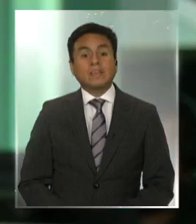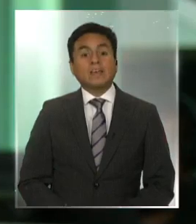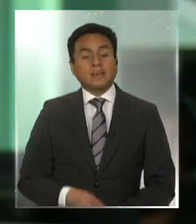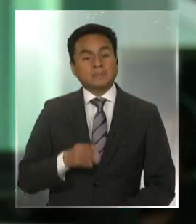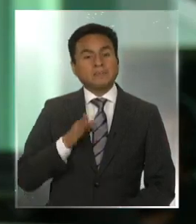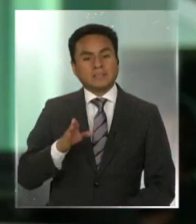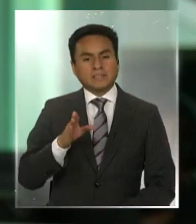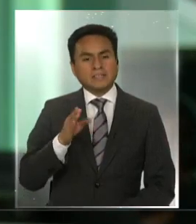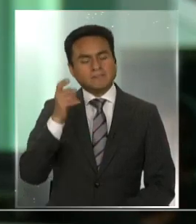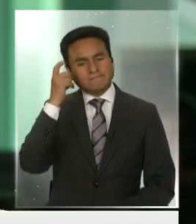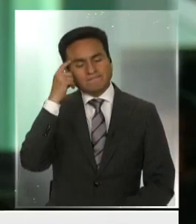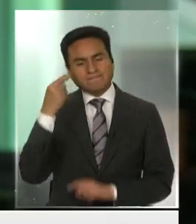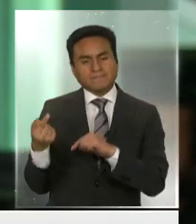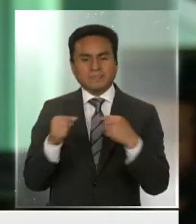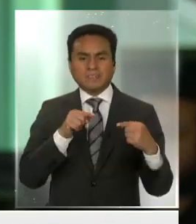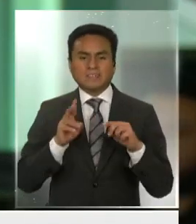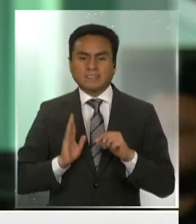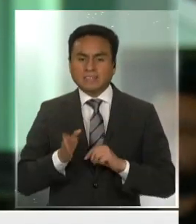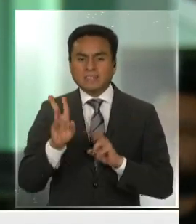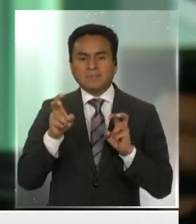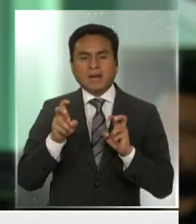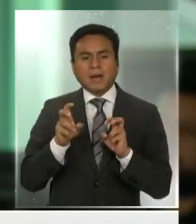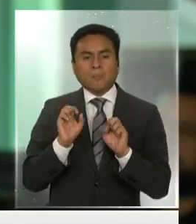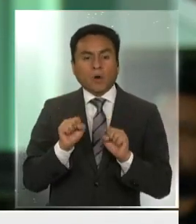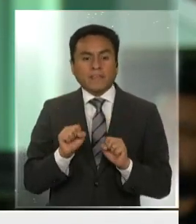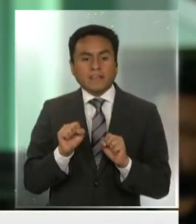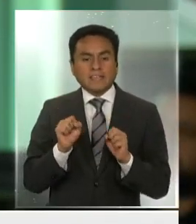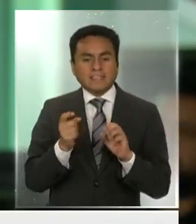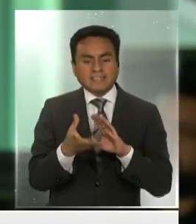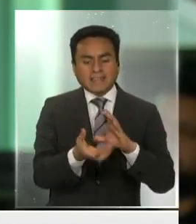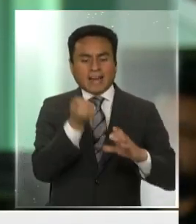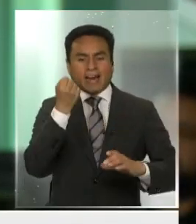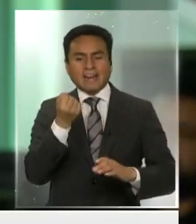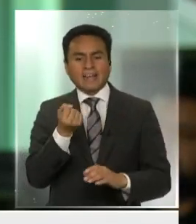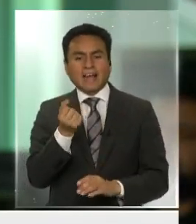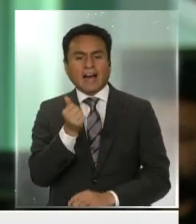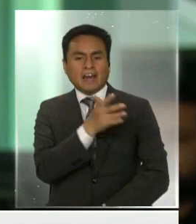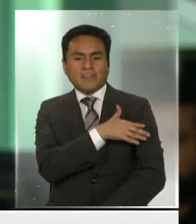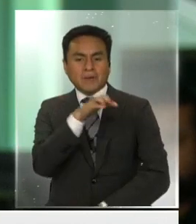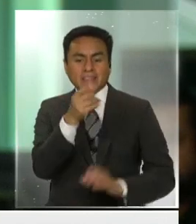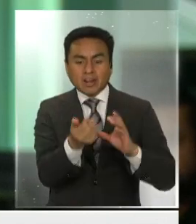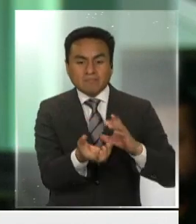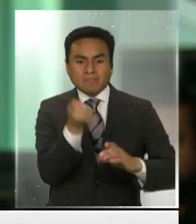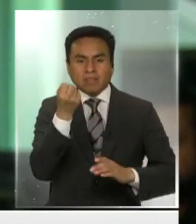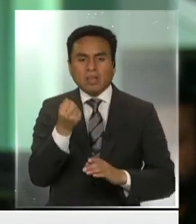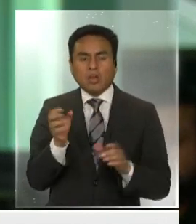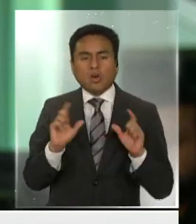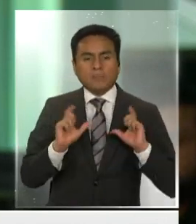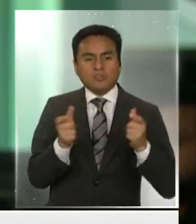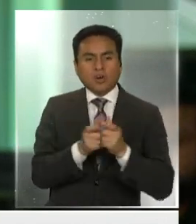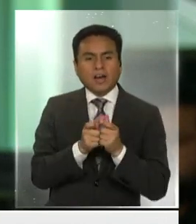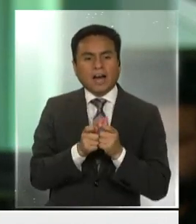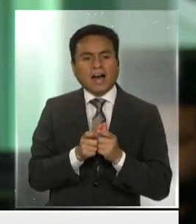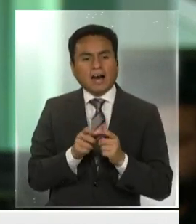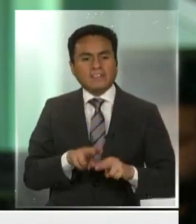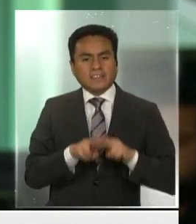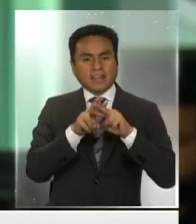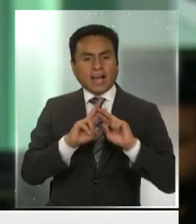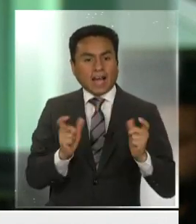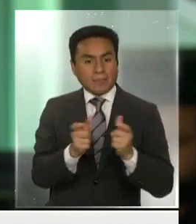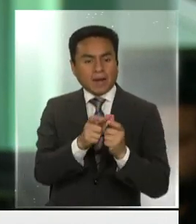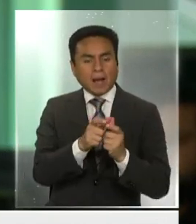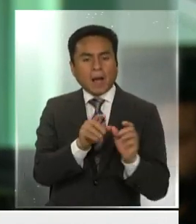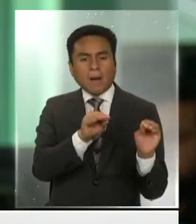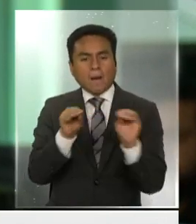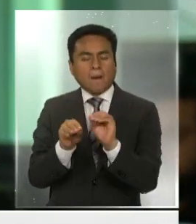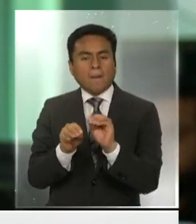Bueno, y mientras sigue la polémica por la posibilidad de sacar el dinero de las AFP, la Comisión de Hacienda de la Cámara postergó la